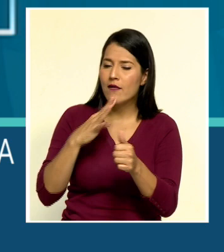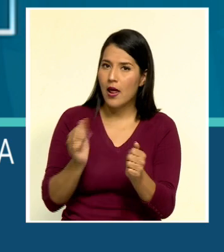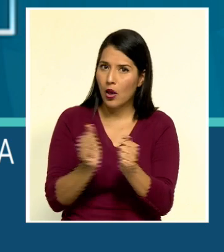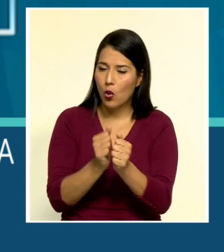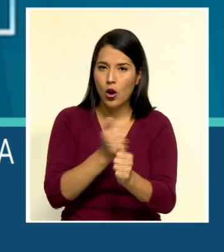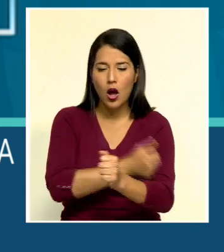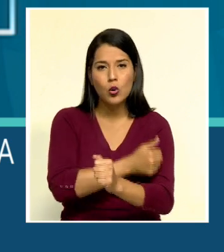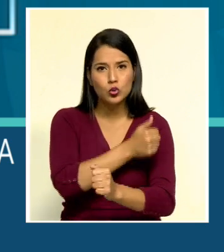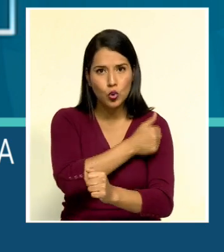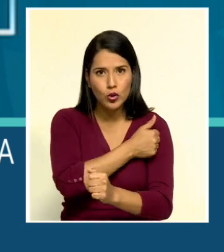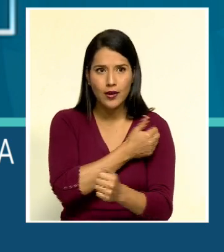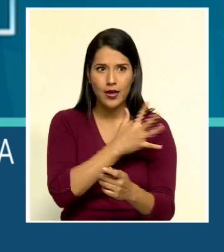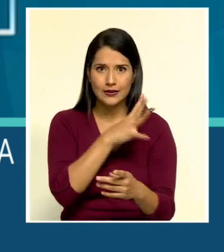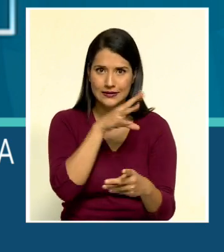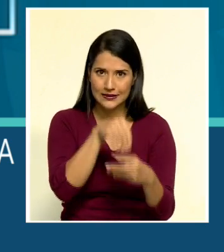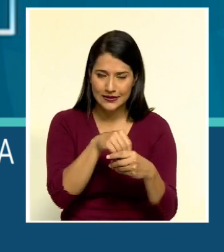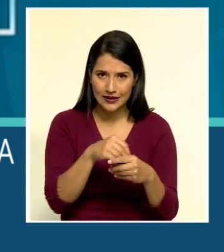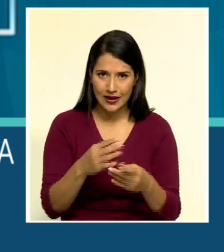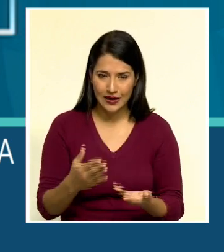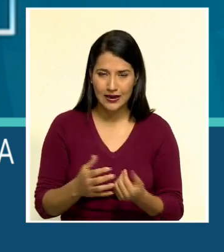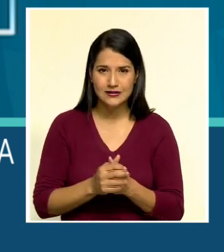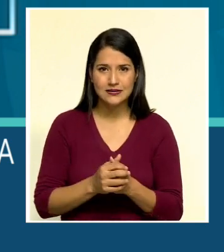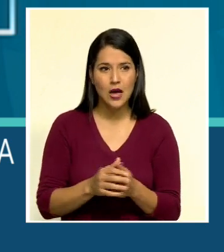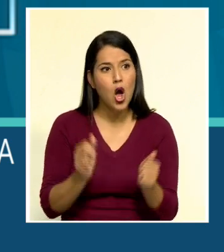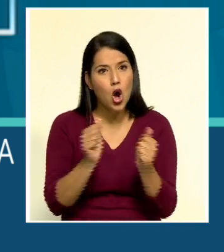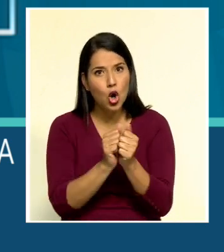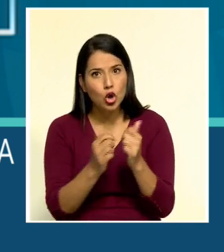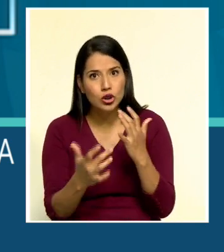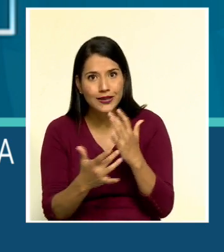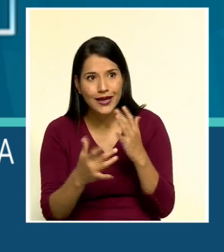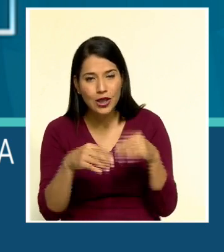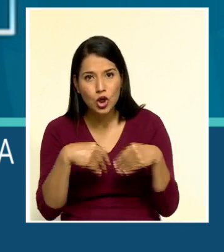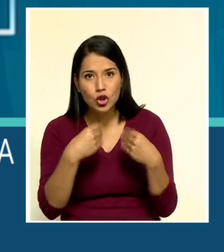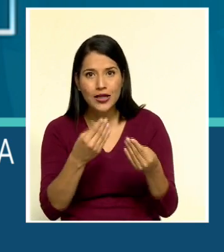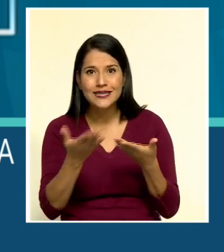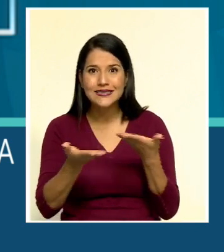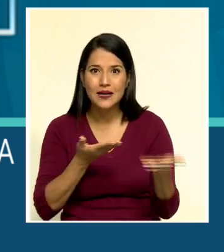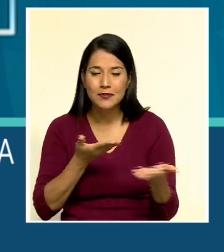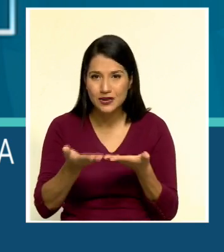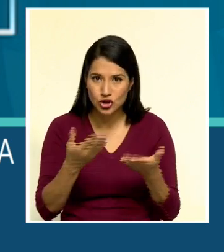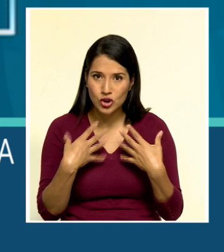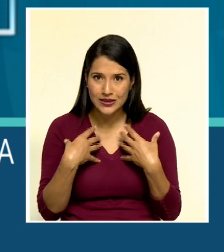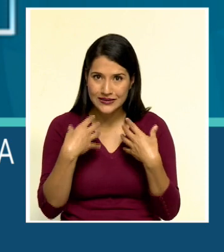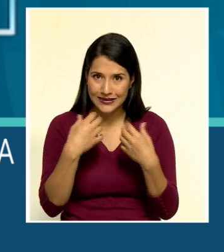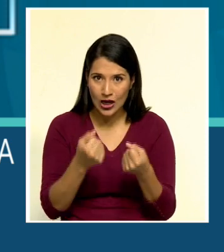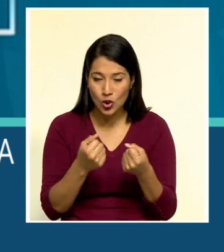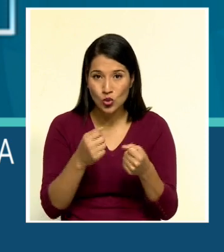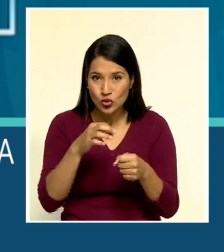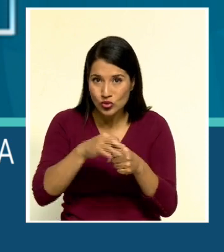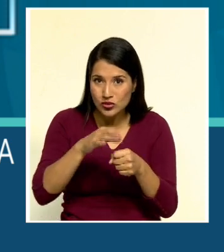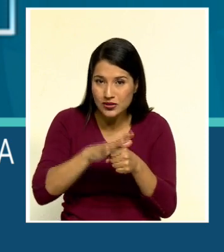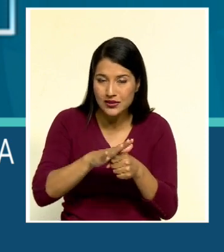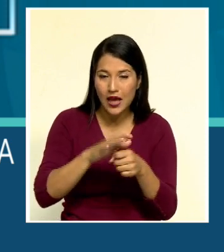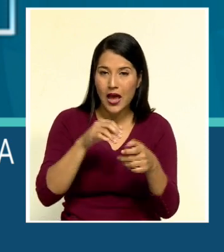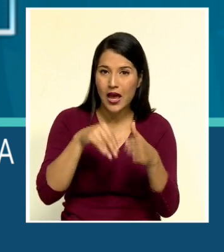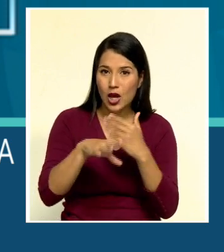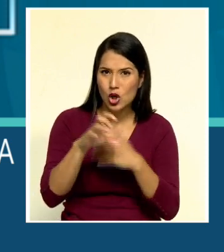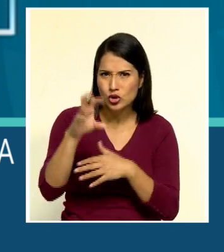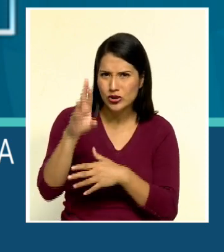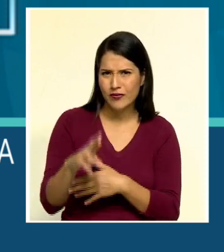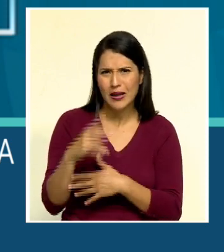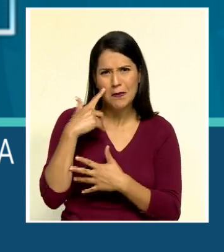autoridades internas, con los técnicos del Servicio Fitosanitario del Estado, para comprender